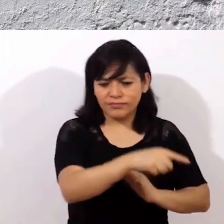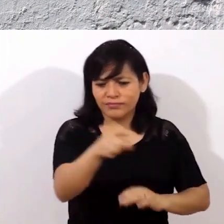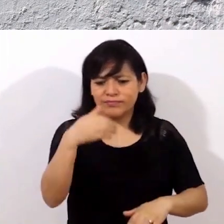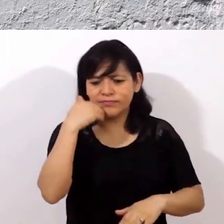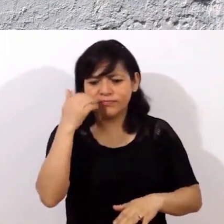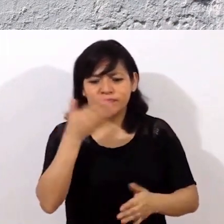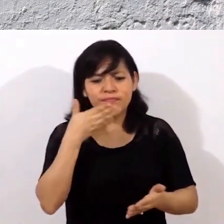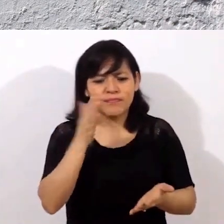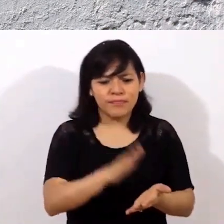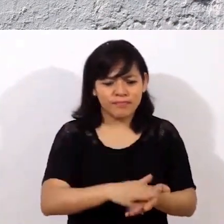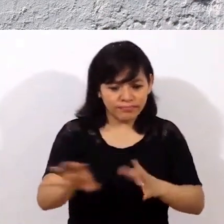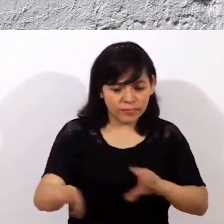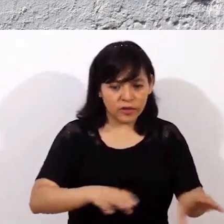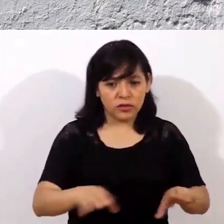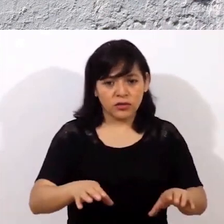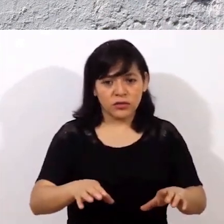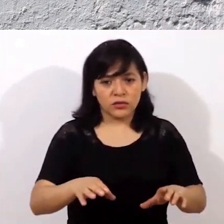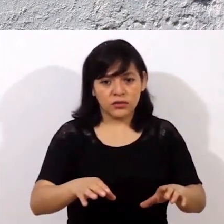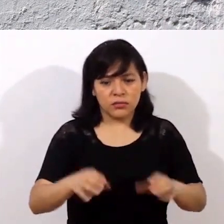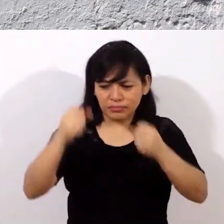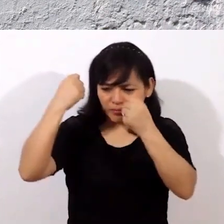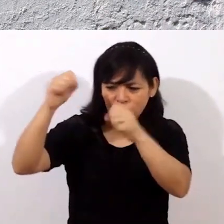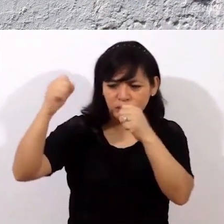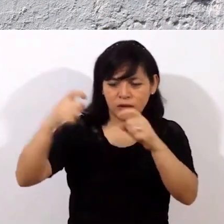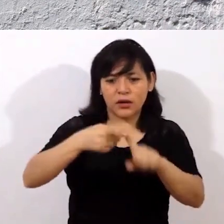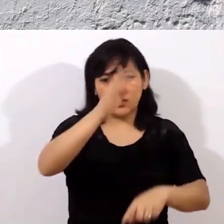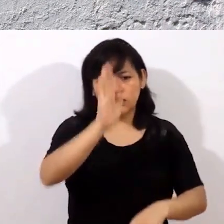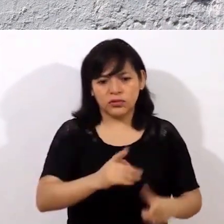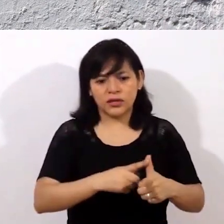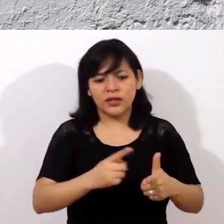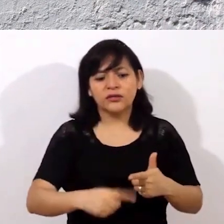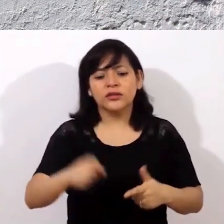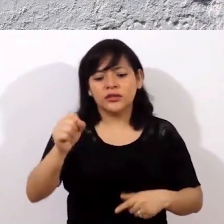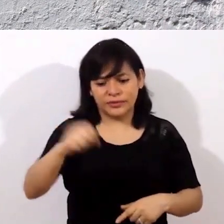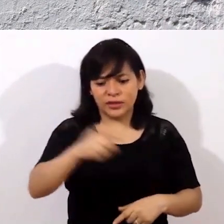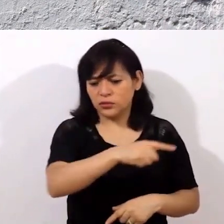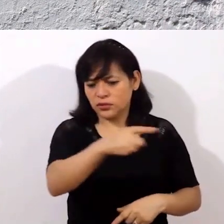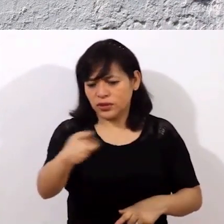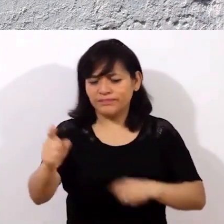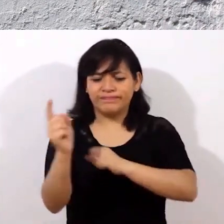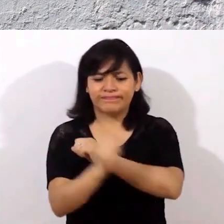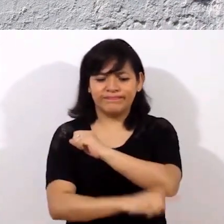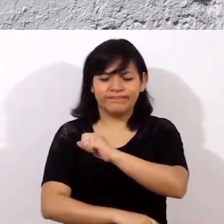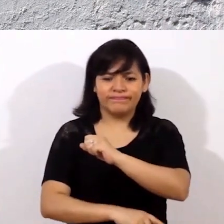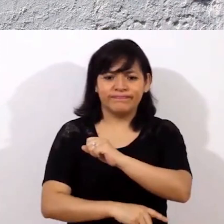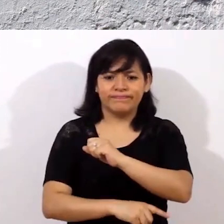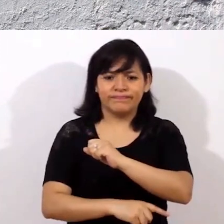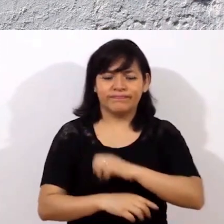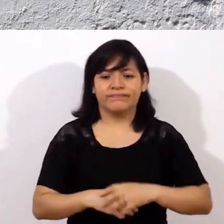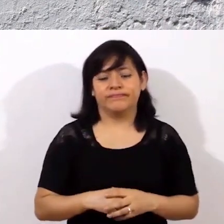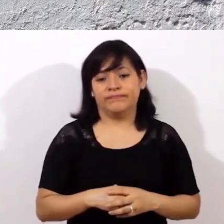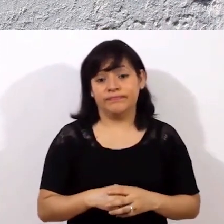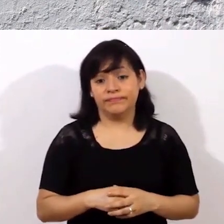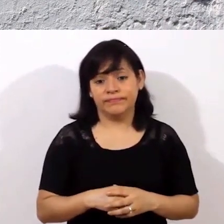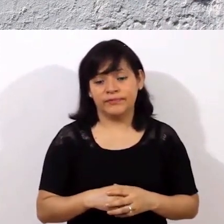ley, abandonar el pacto, olvidarse de Dios. Entonces, algo para que tengamos en consideración.